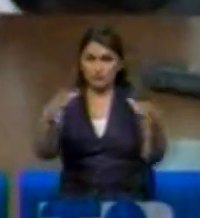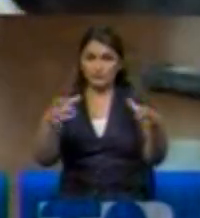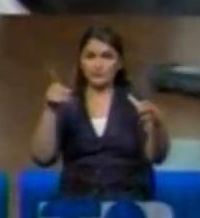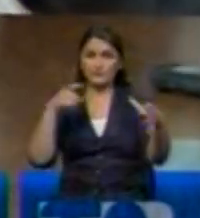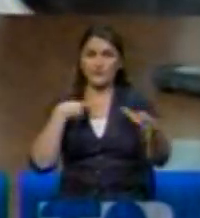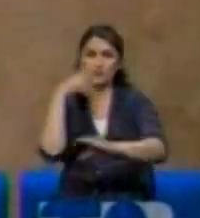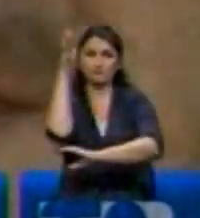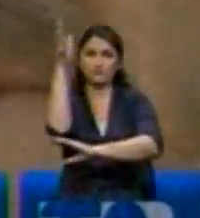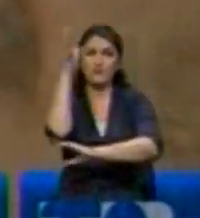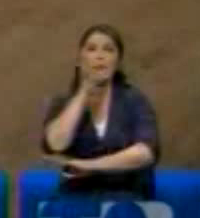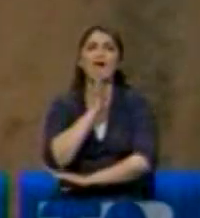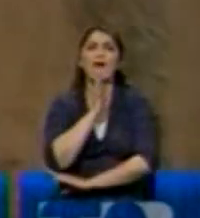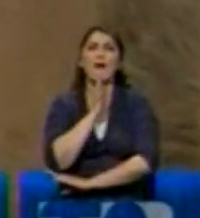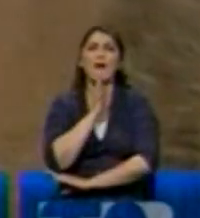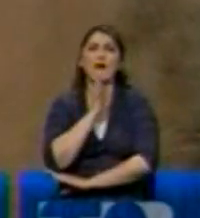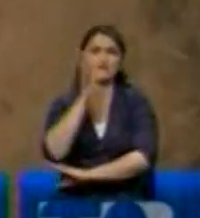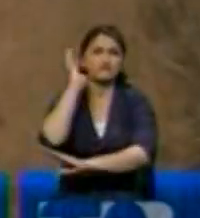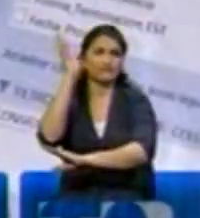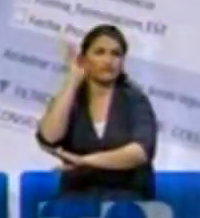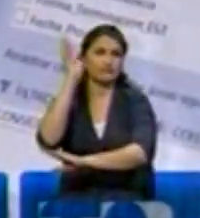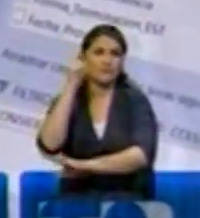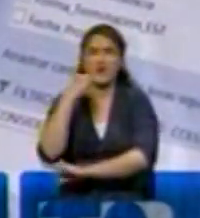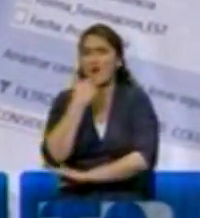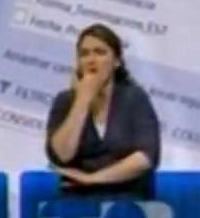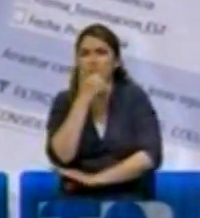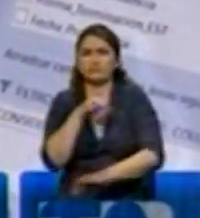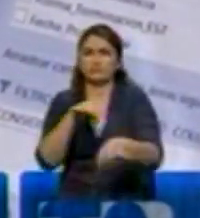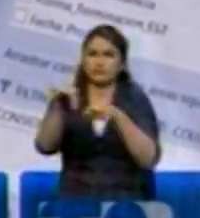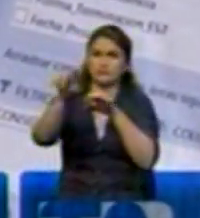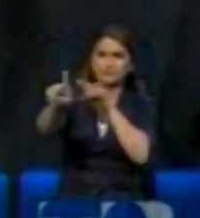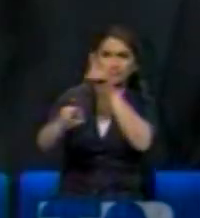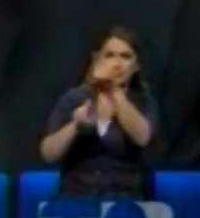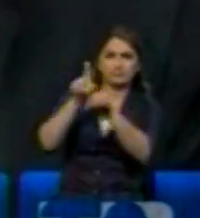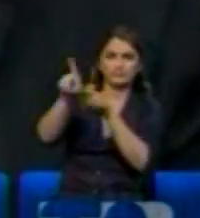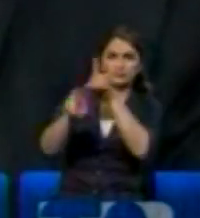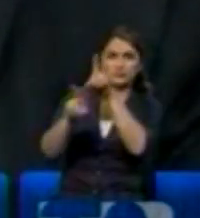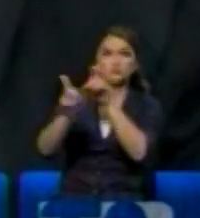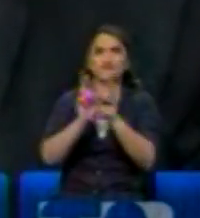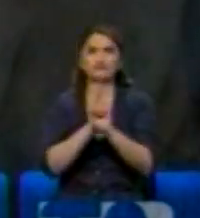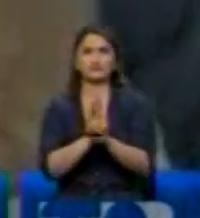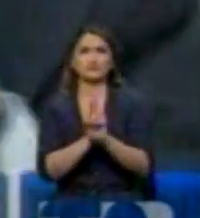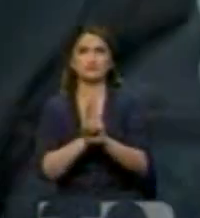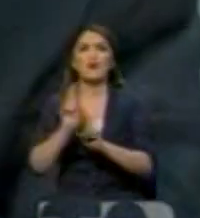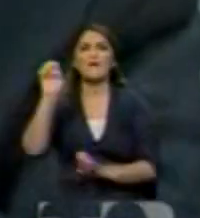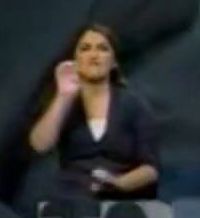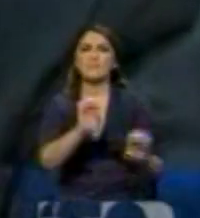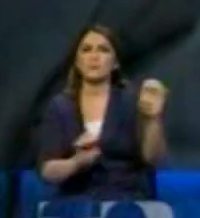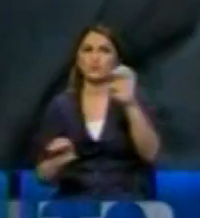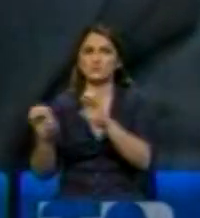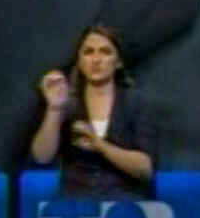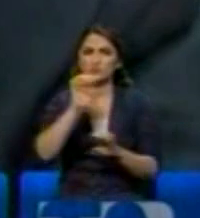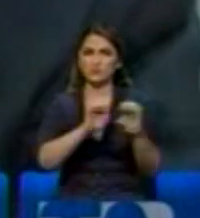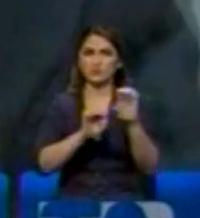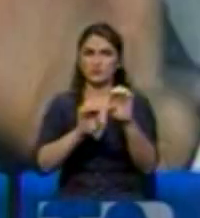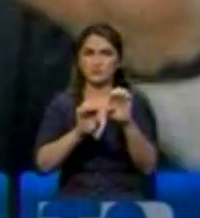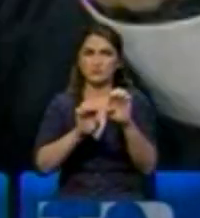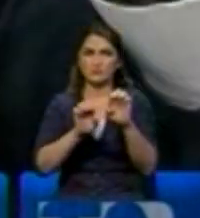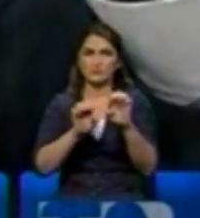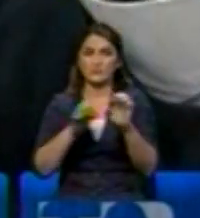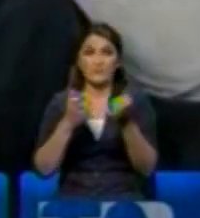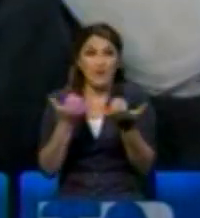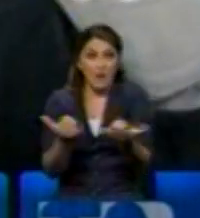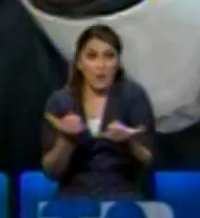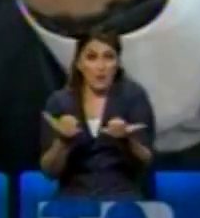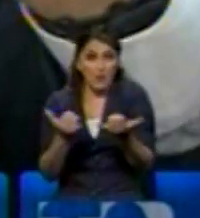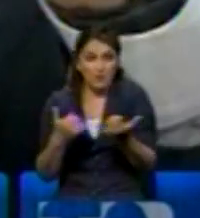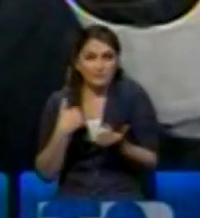vocero del Comité de Apoyo, es el tercer procedimiento con el que avanza el cronograma. Conforme se había establecido, no es una lucha entre iguales. Nosotros